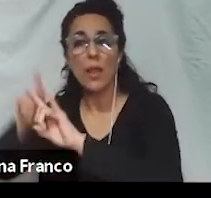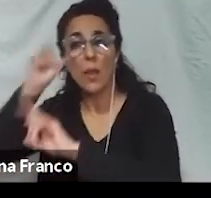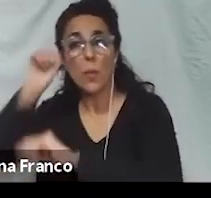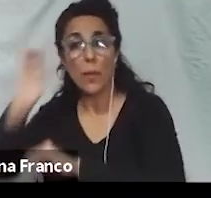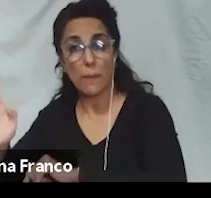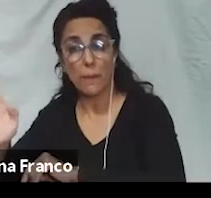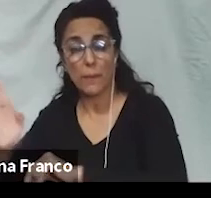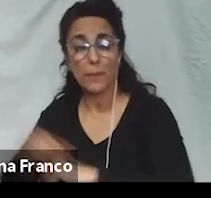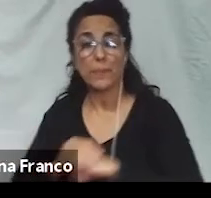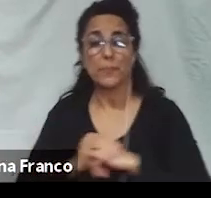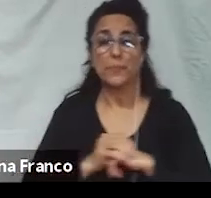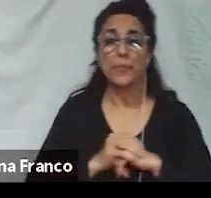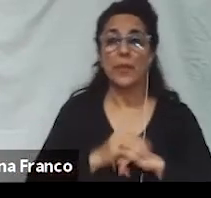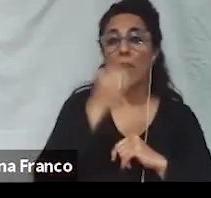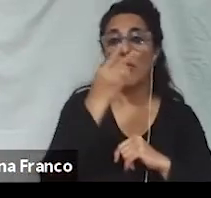Y el paso